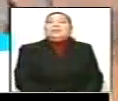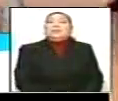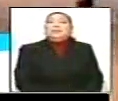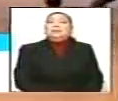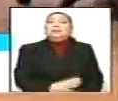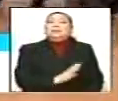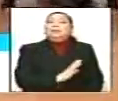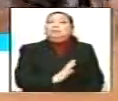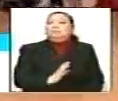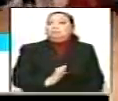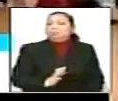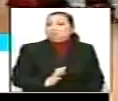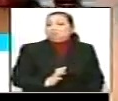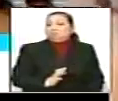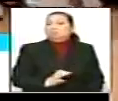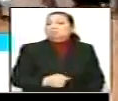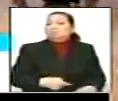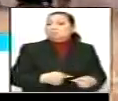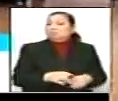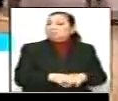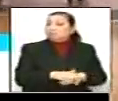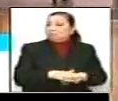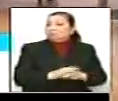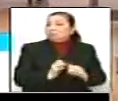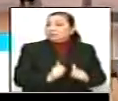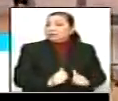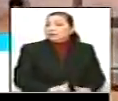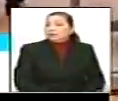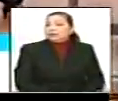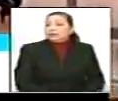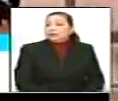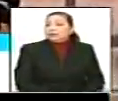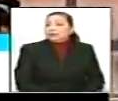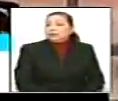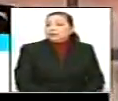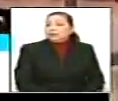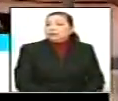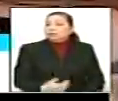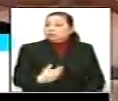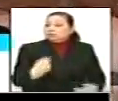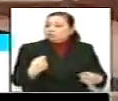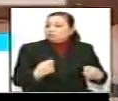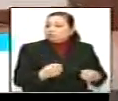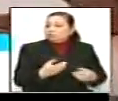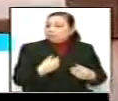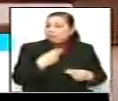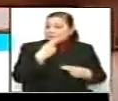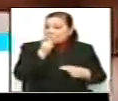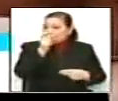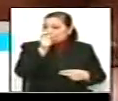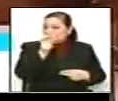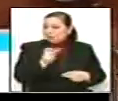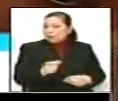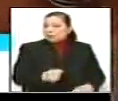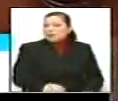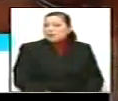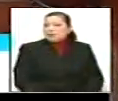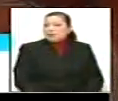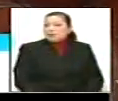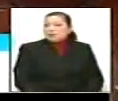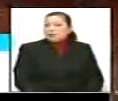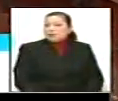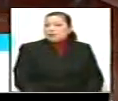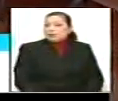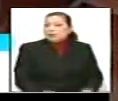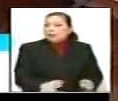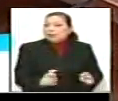el Estado haya gente competitiva y preparada. Y sí creo que se tiene que invertir en el capital humano. Lo que no creo es